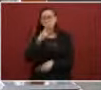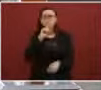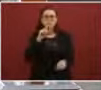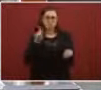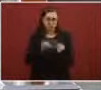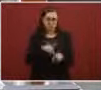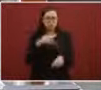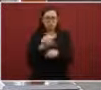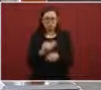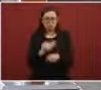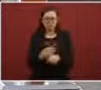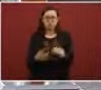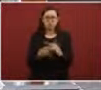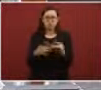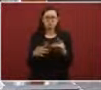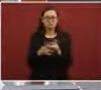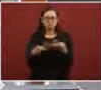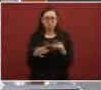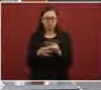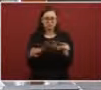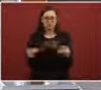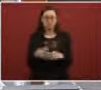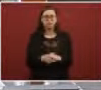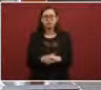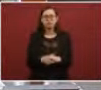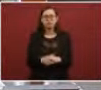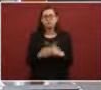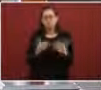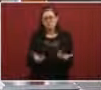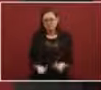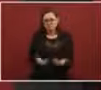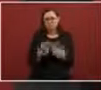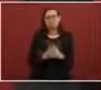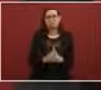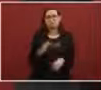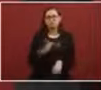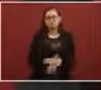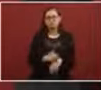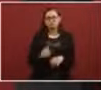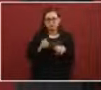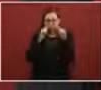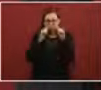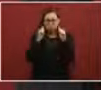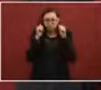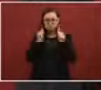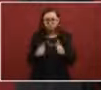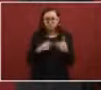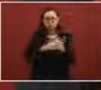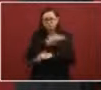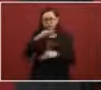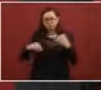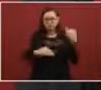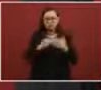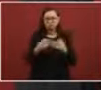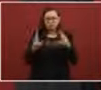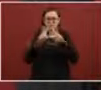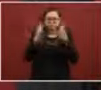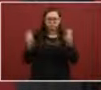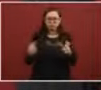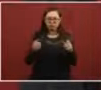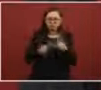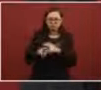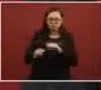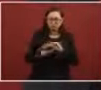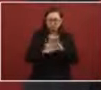ver adelante. Para ello, y siguiendo las necesidades de reforzamiento de la transparencia de todo este procedimiento,